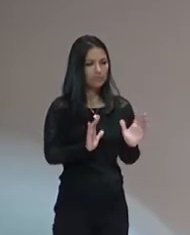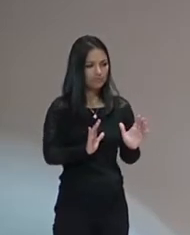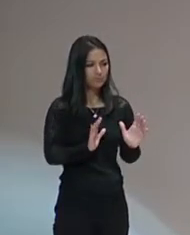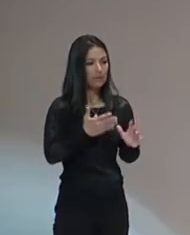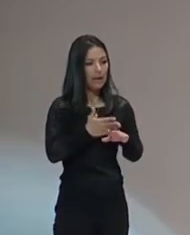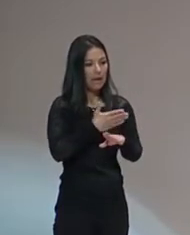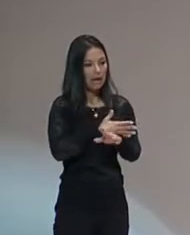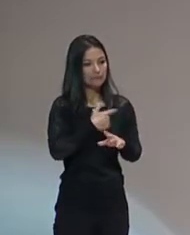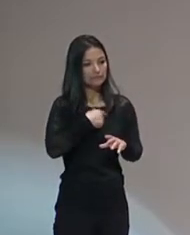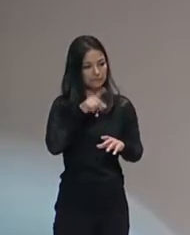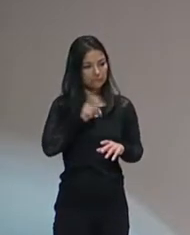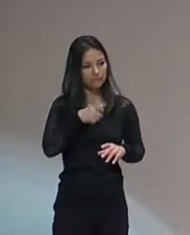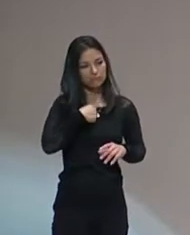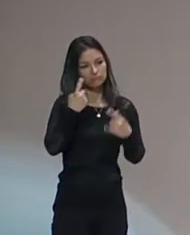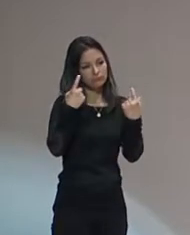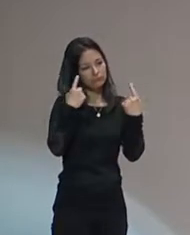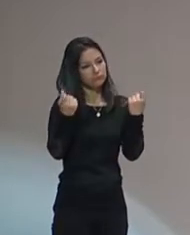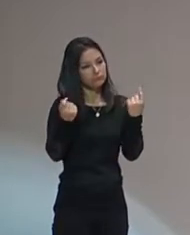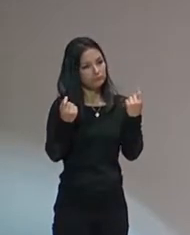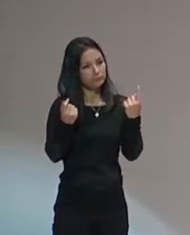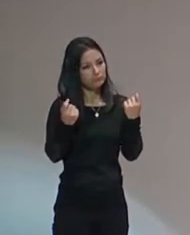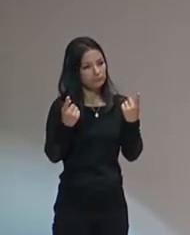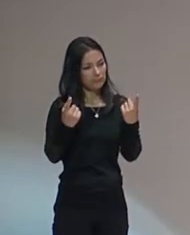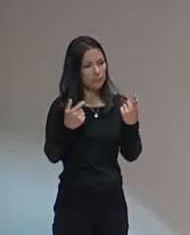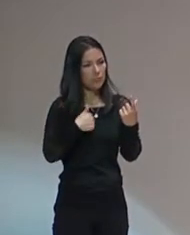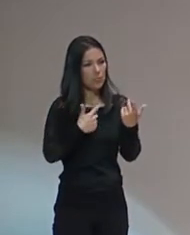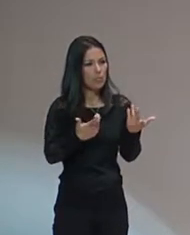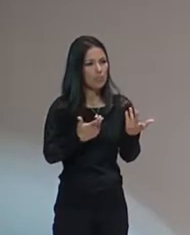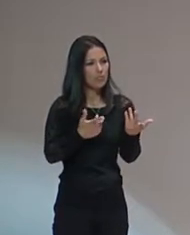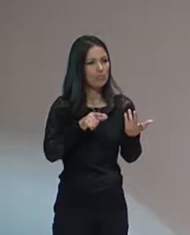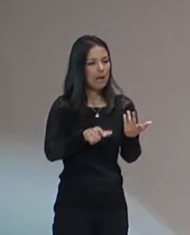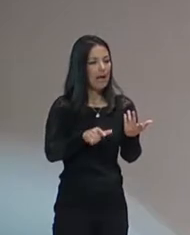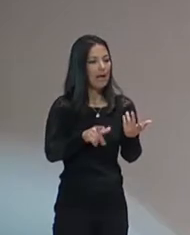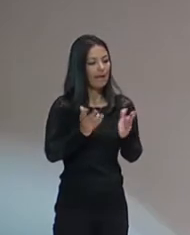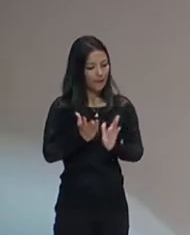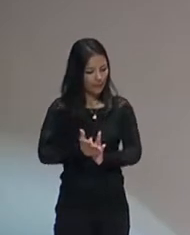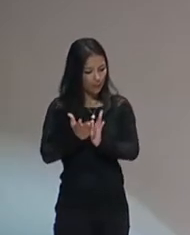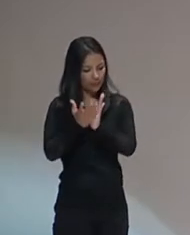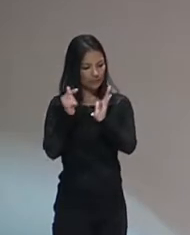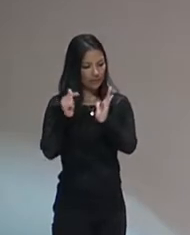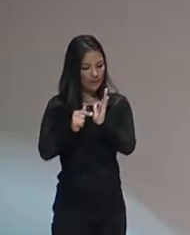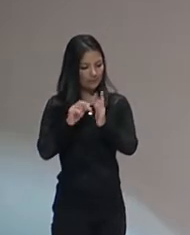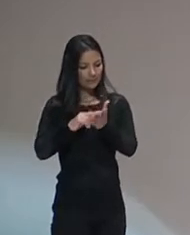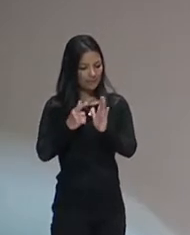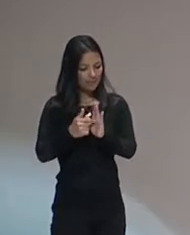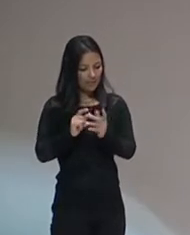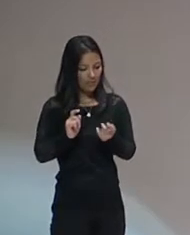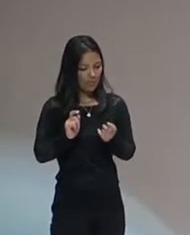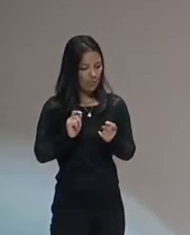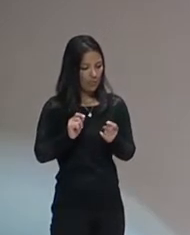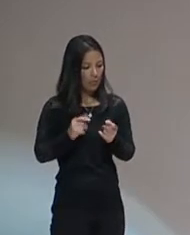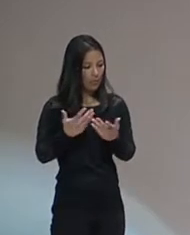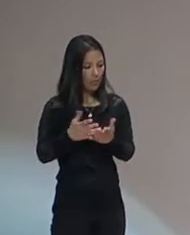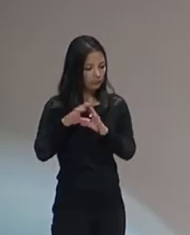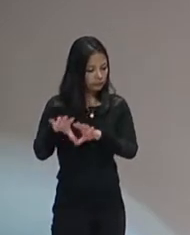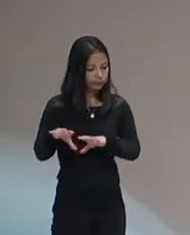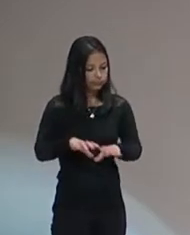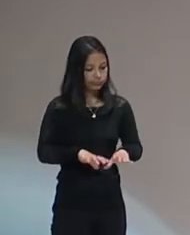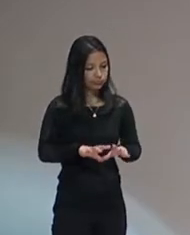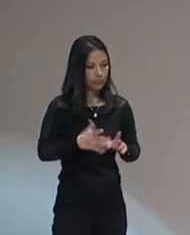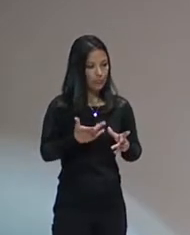entendamos que la educación tiene que asumirse como un acontecimiento ético. ¿Qué implica un acontecimiento